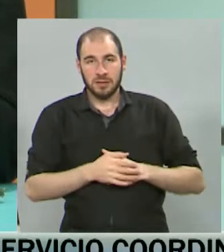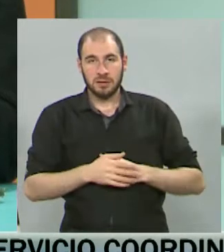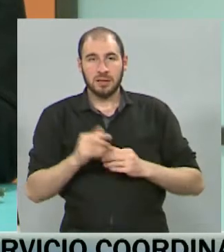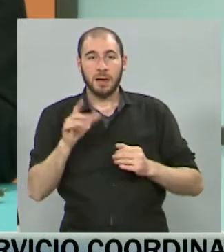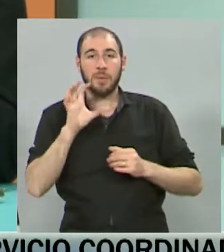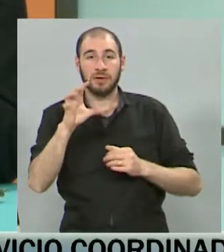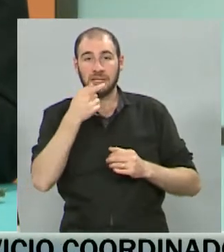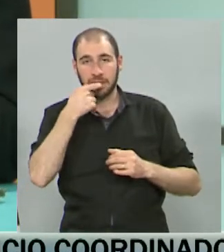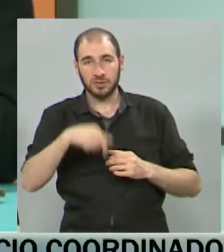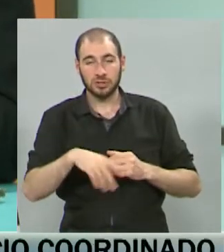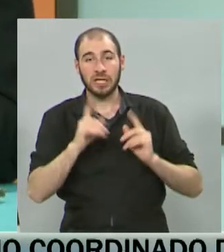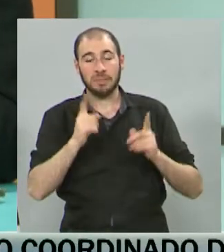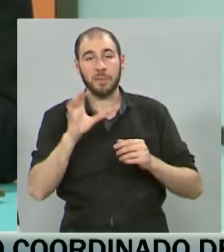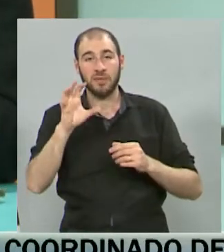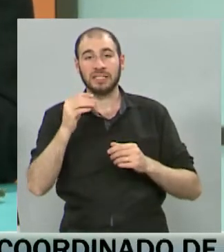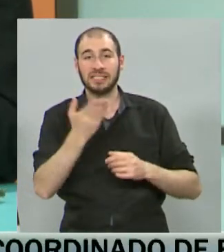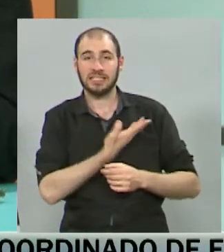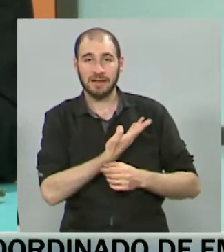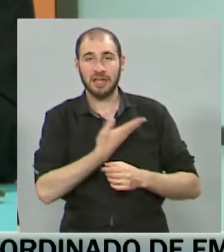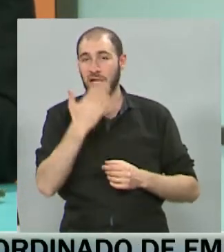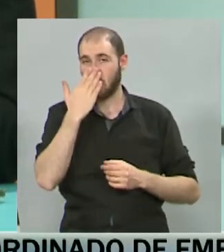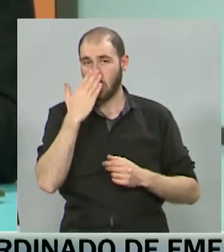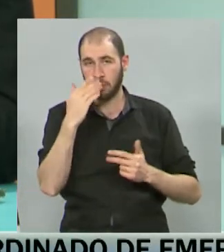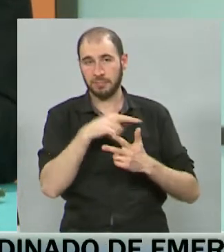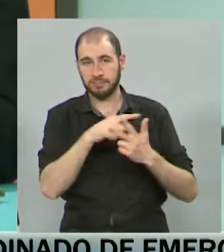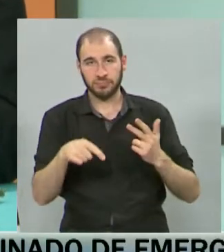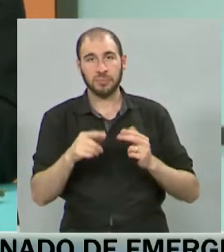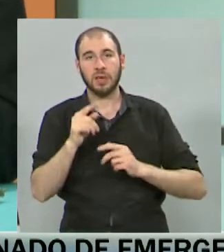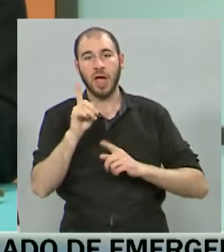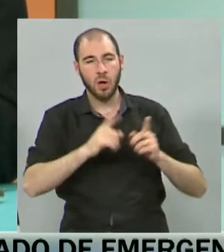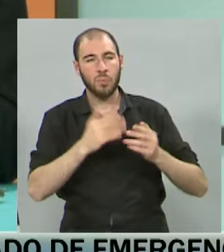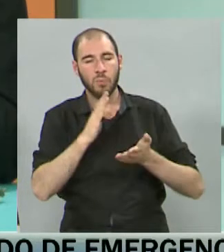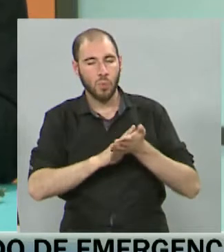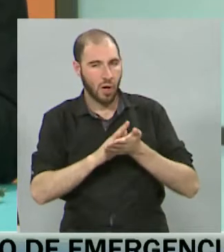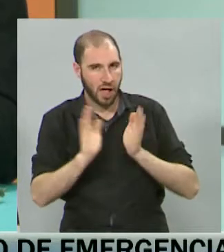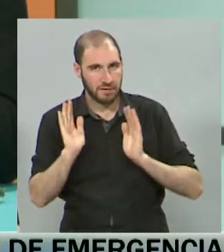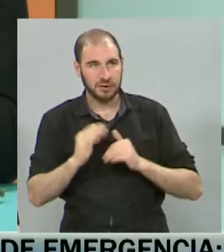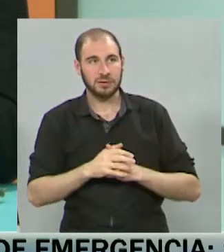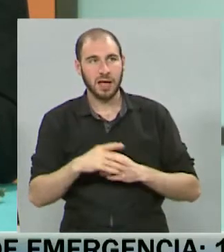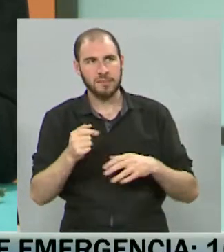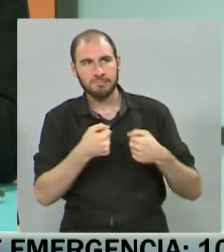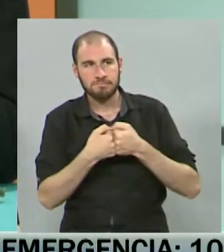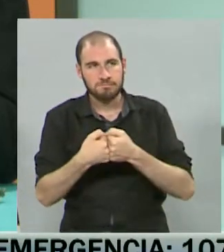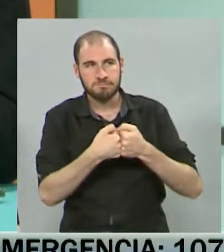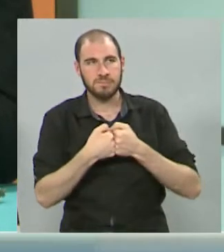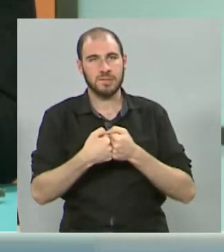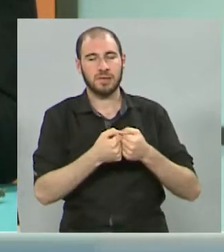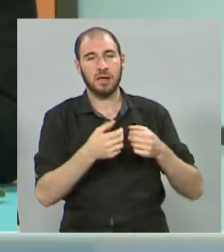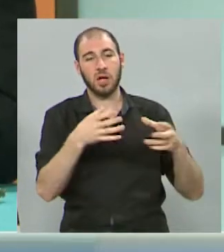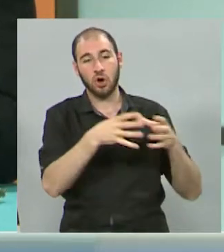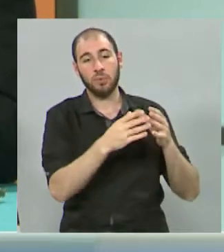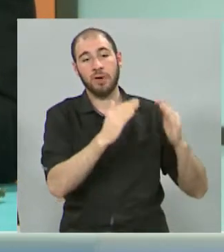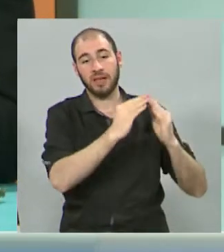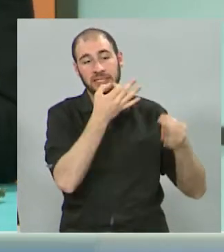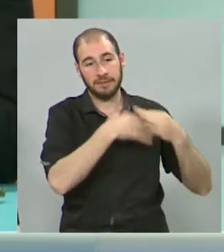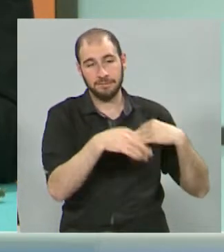la provincia de Mendoza, como en la provincia de Santa Fe y en Córdoba, donde hay algunos indicios, se va a ir negociando entre las cámaras